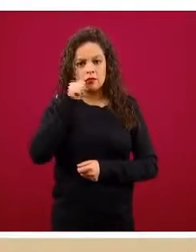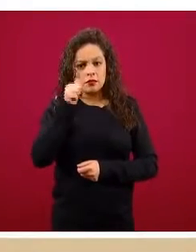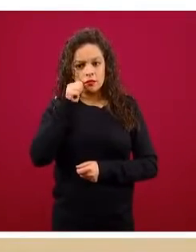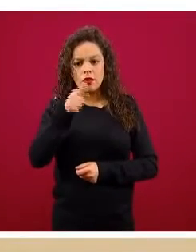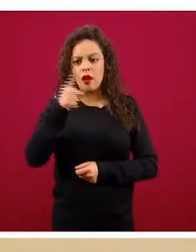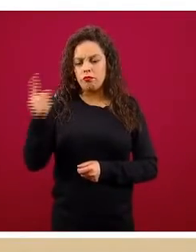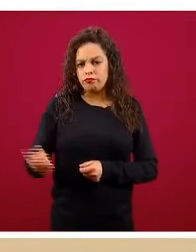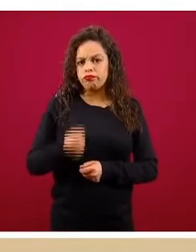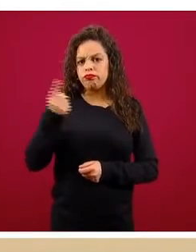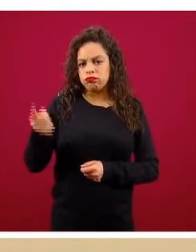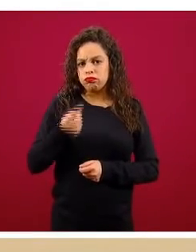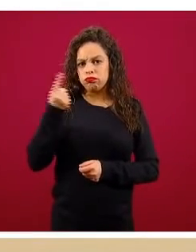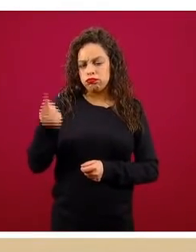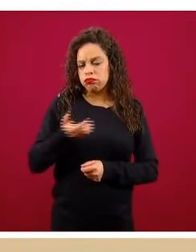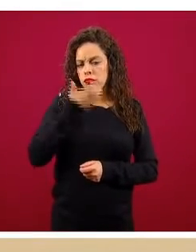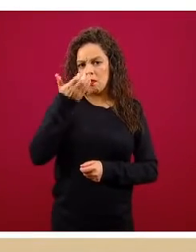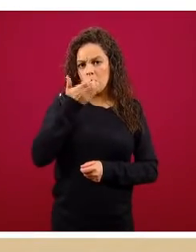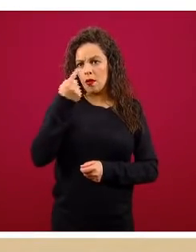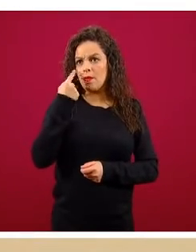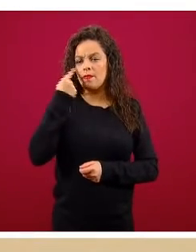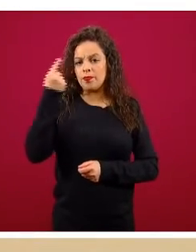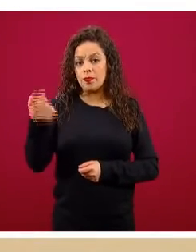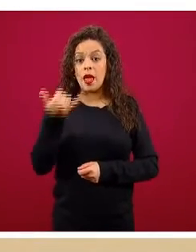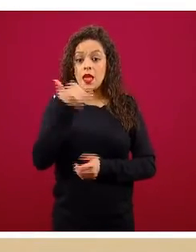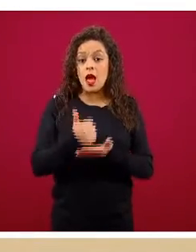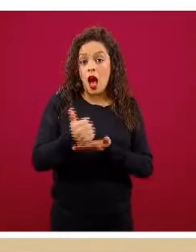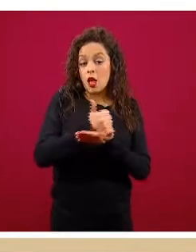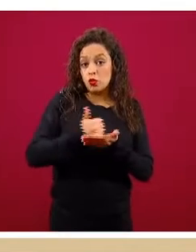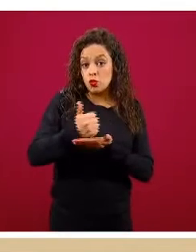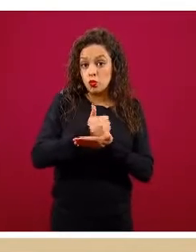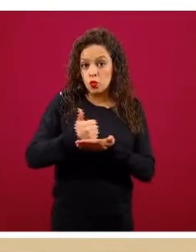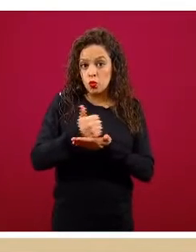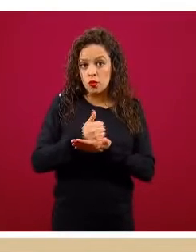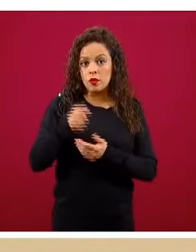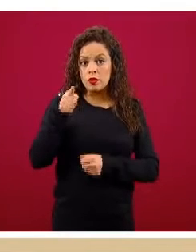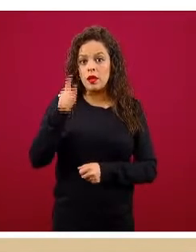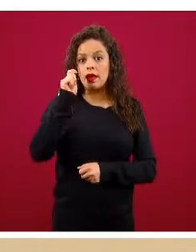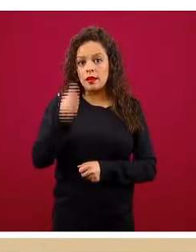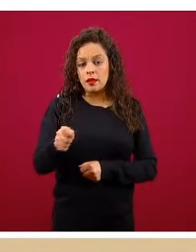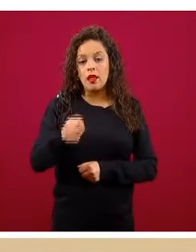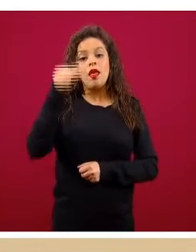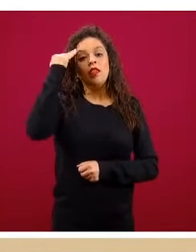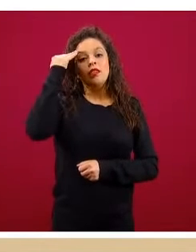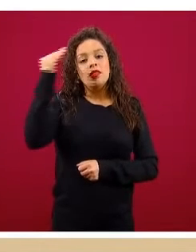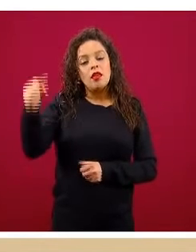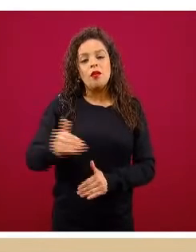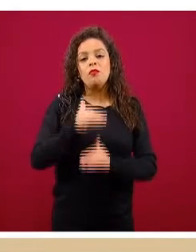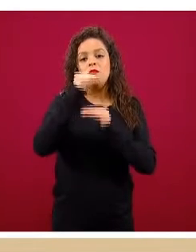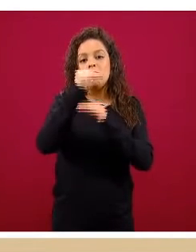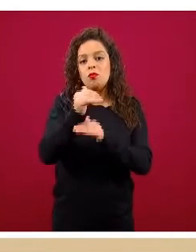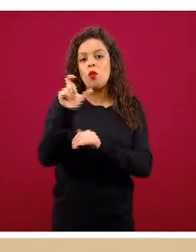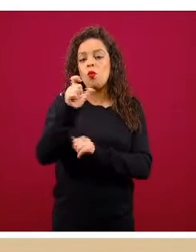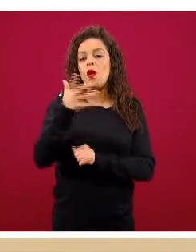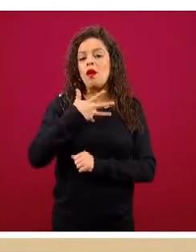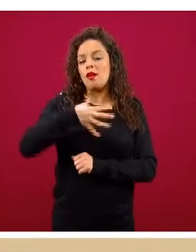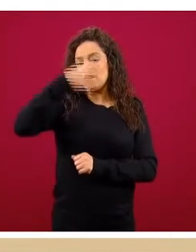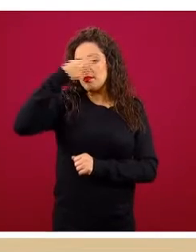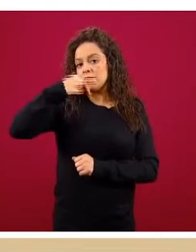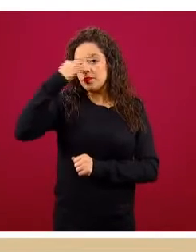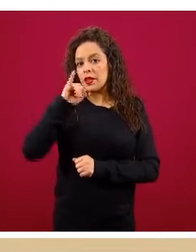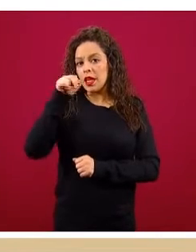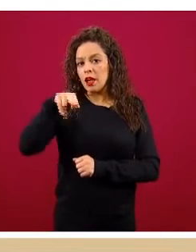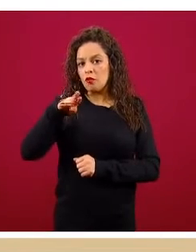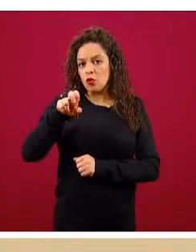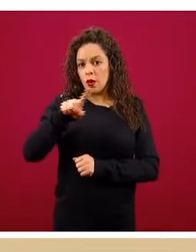ve en color azul es lo que ocurre en los periodos de influenza. Lo negro es una